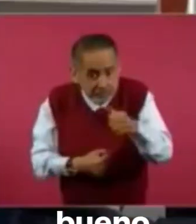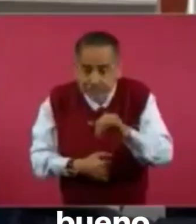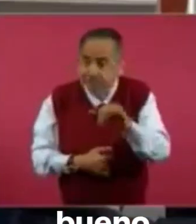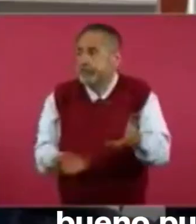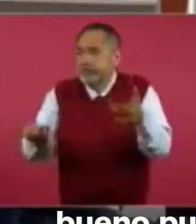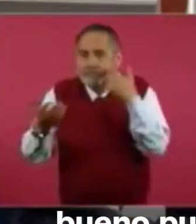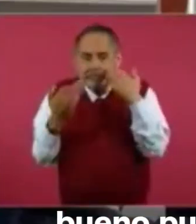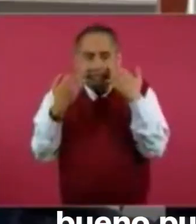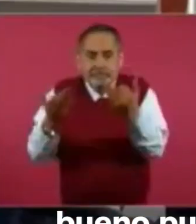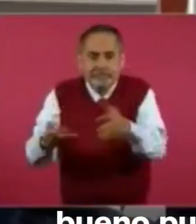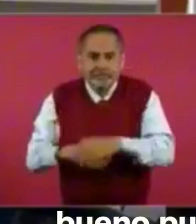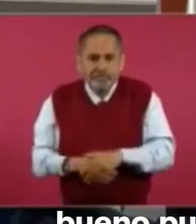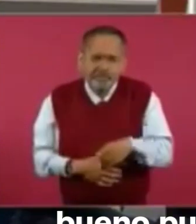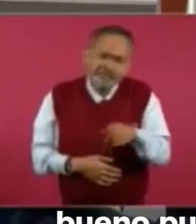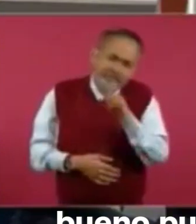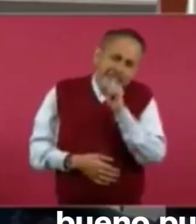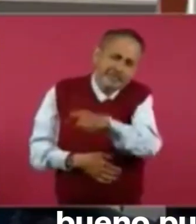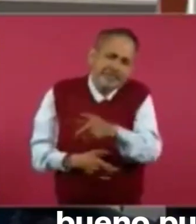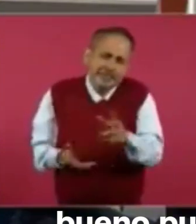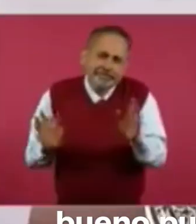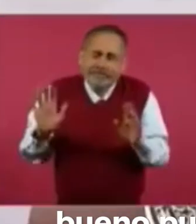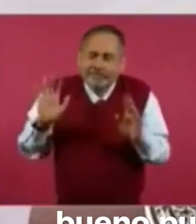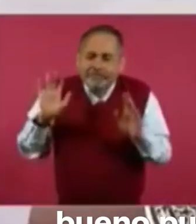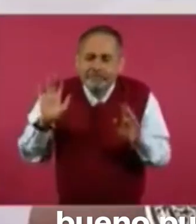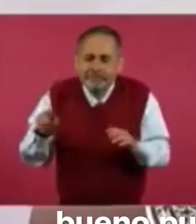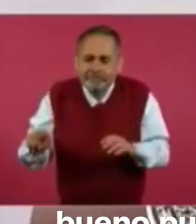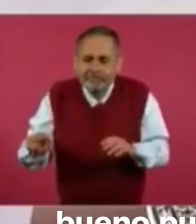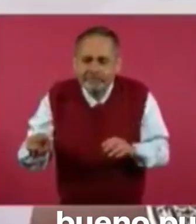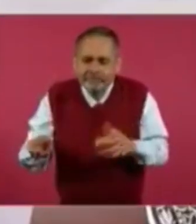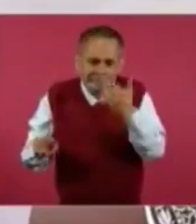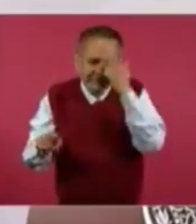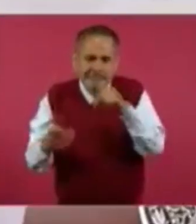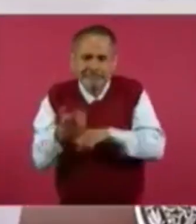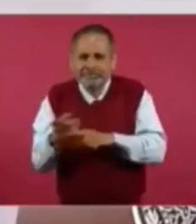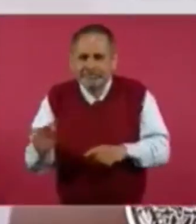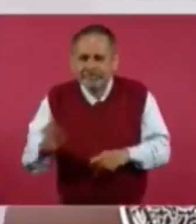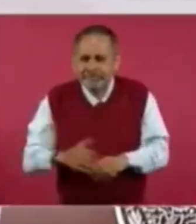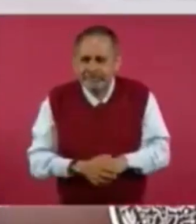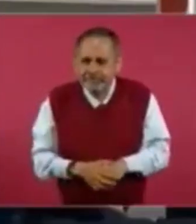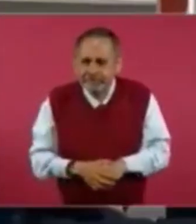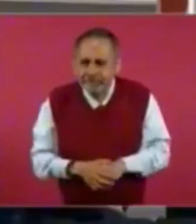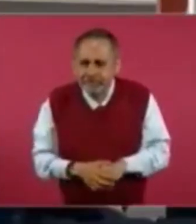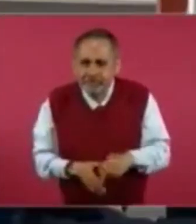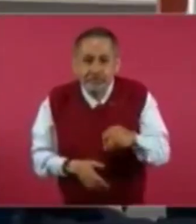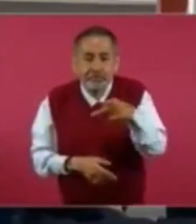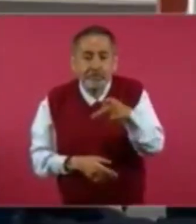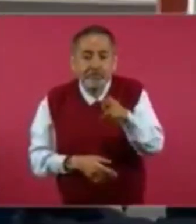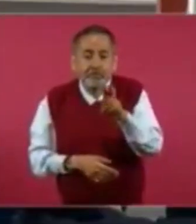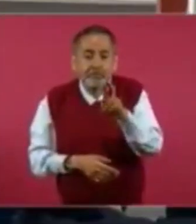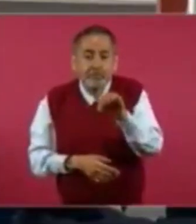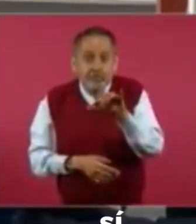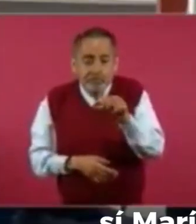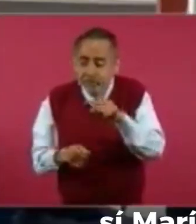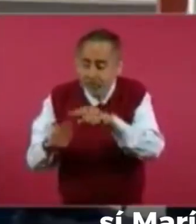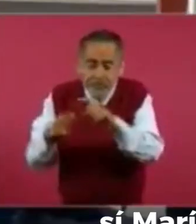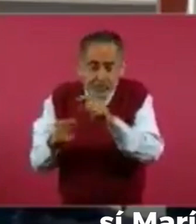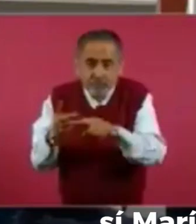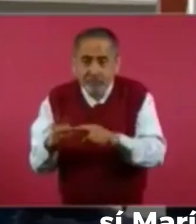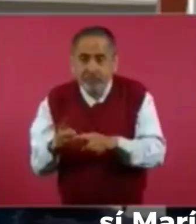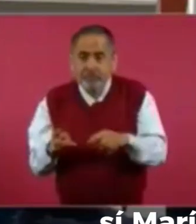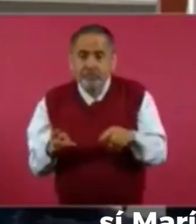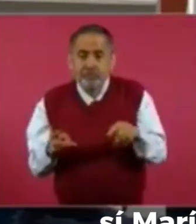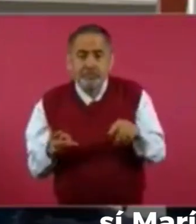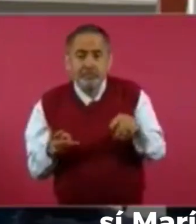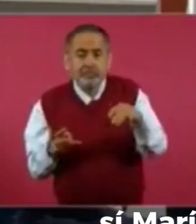está. Bueno, pues también esa es también la razón. Curcio. Curcio. ¿Sí? María